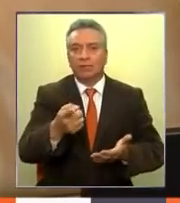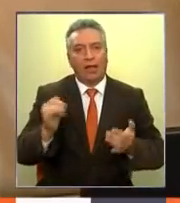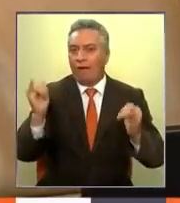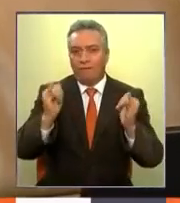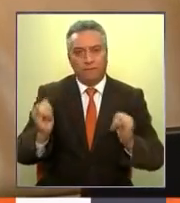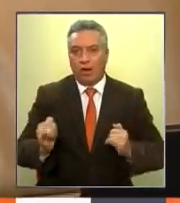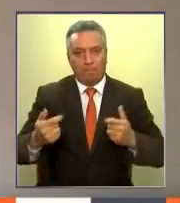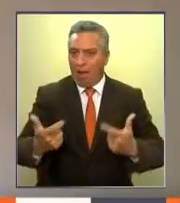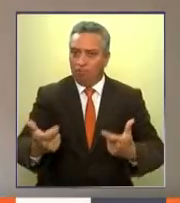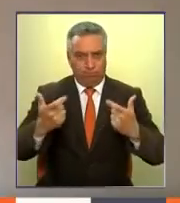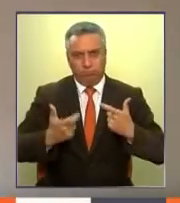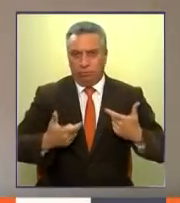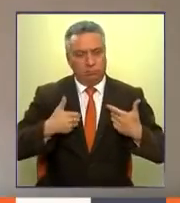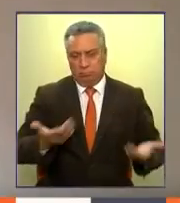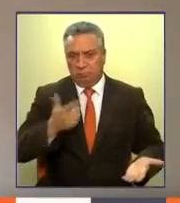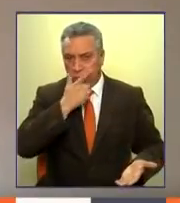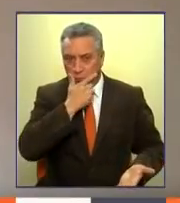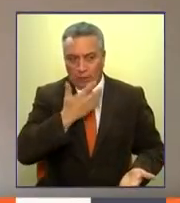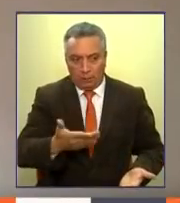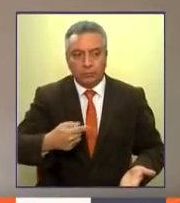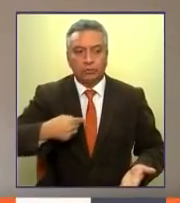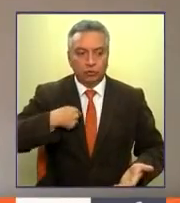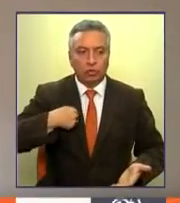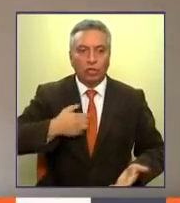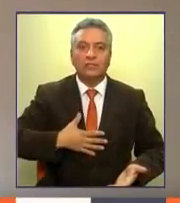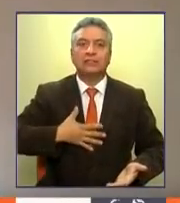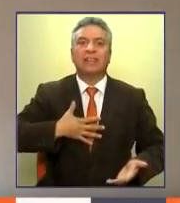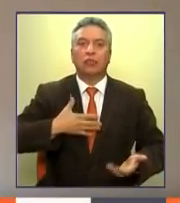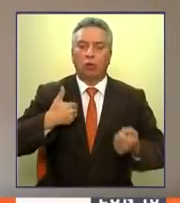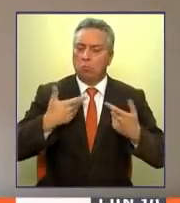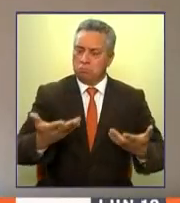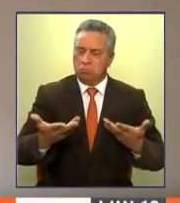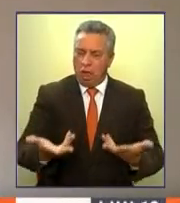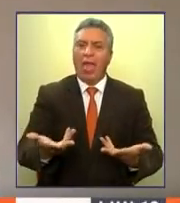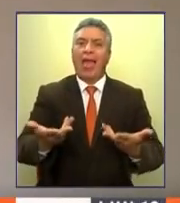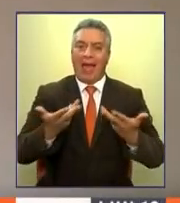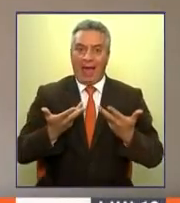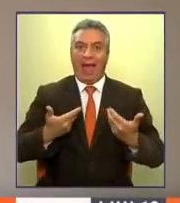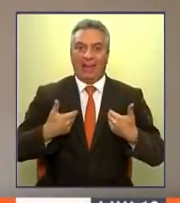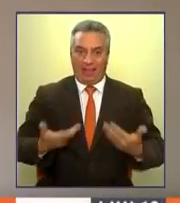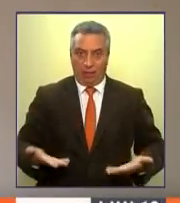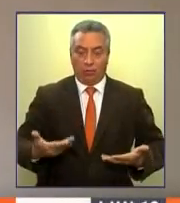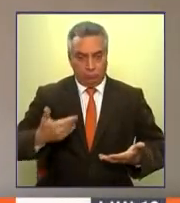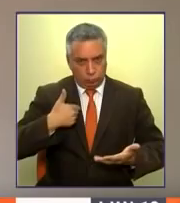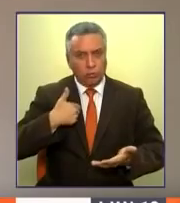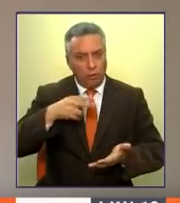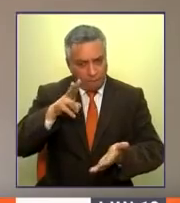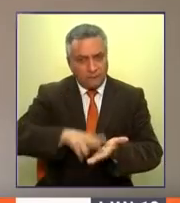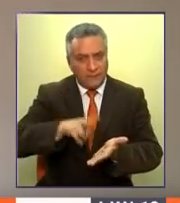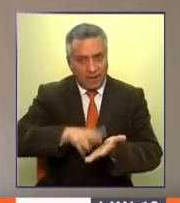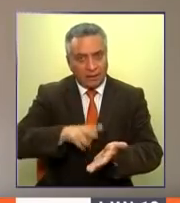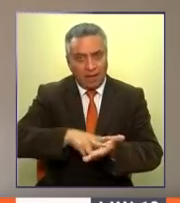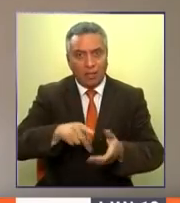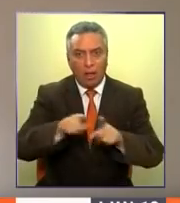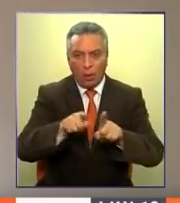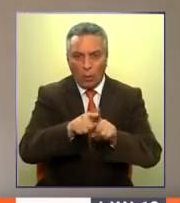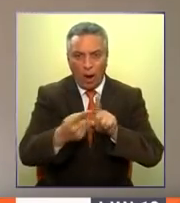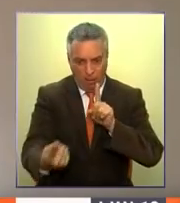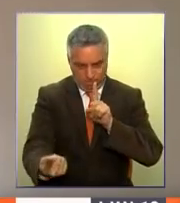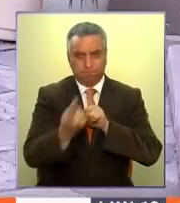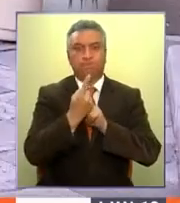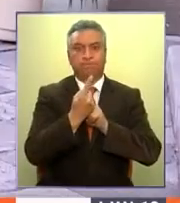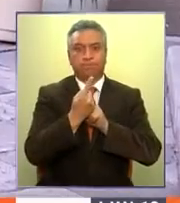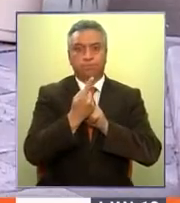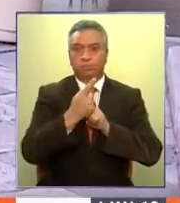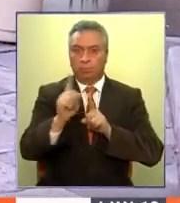fue fiscalizado. Lo que yo me siento en ese momento es agredido. Me siento de verdad acosado de manera